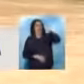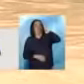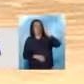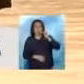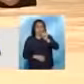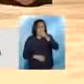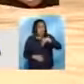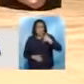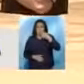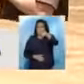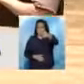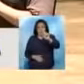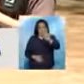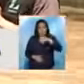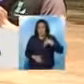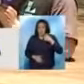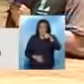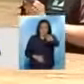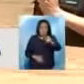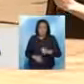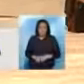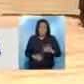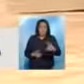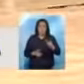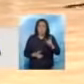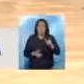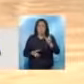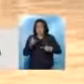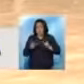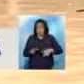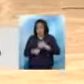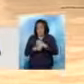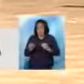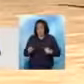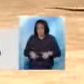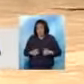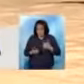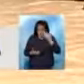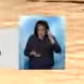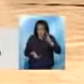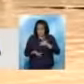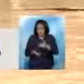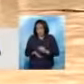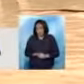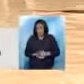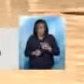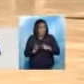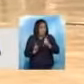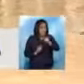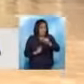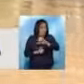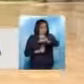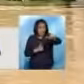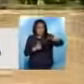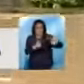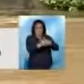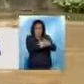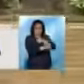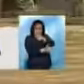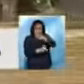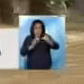Por allá ya no se puede caminar, es imposible. Están pasando salvavidas, pero Tengo que decirte que el TRAS, en la parte del